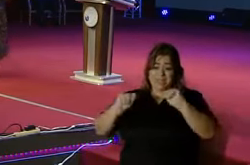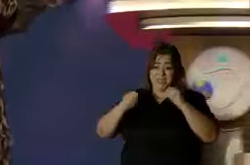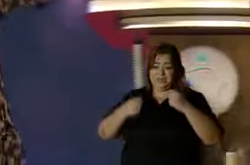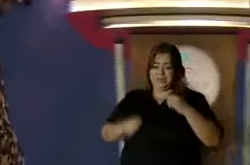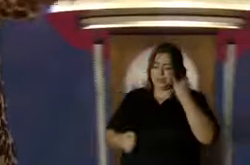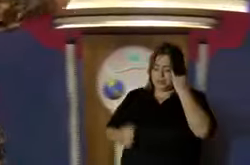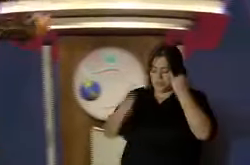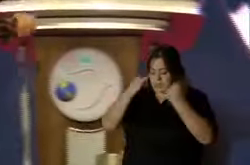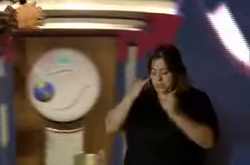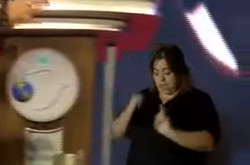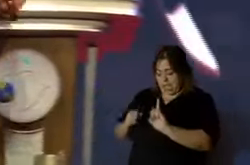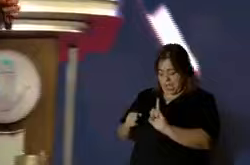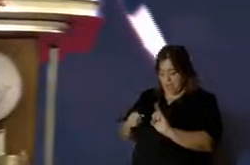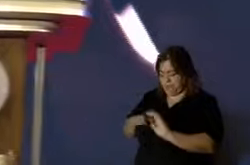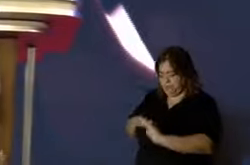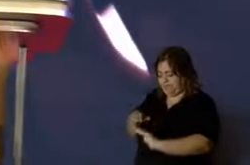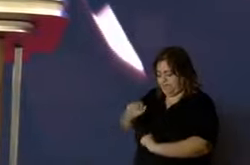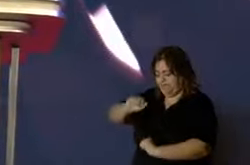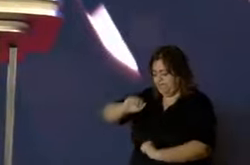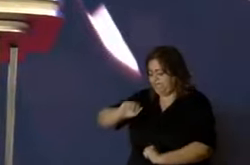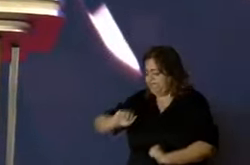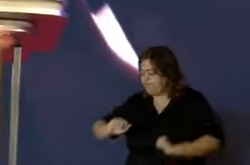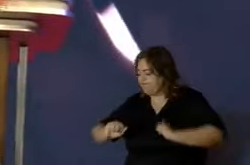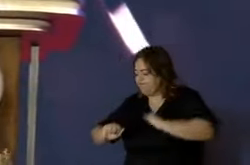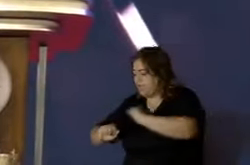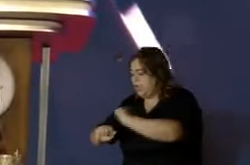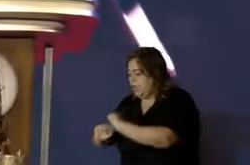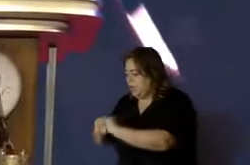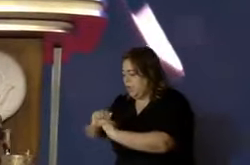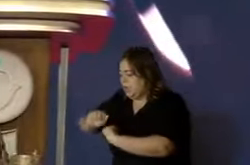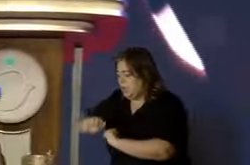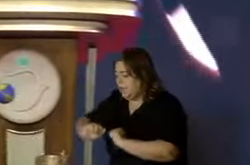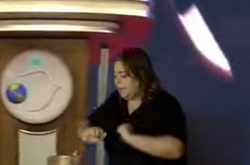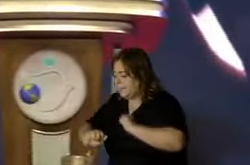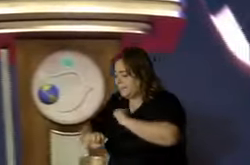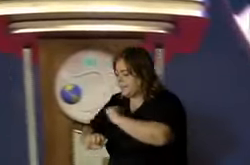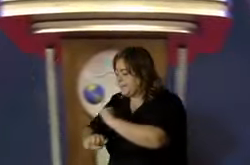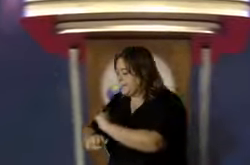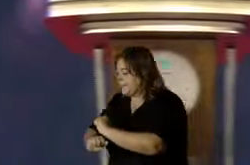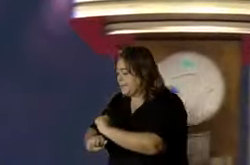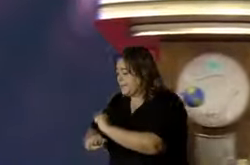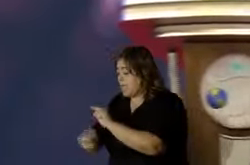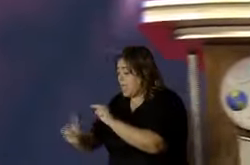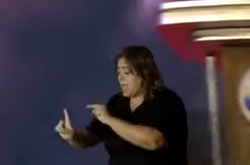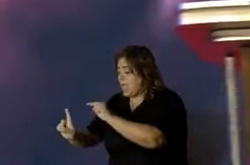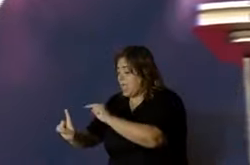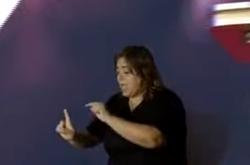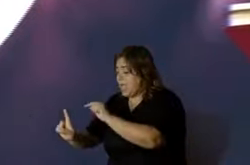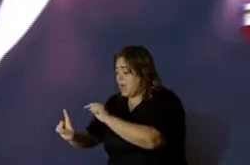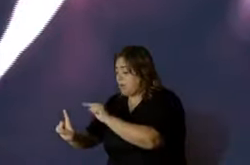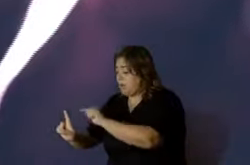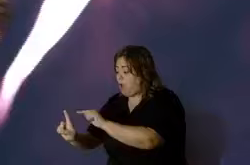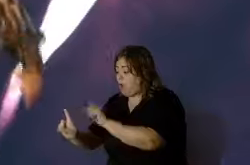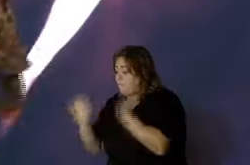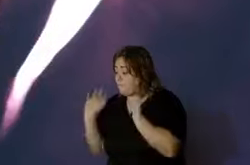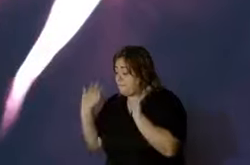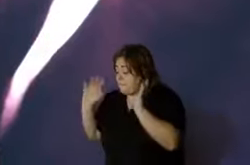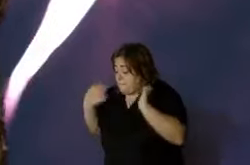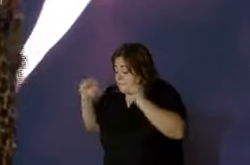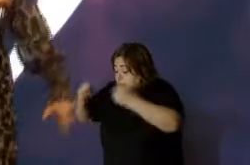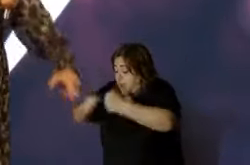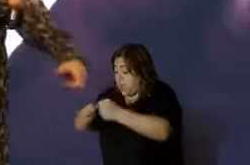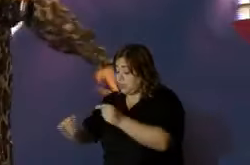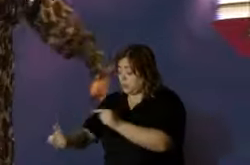imagino arrastrándose, identificando el borde, porque el manto de Jesús tenía un distintivo. Tenía un